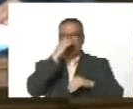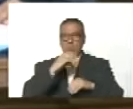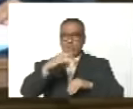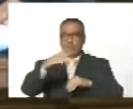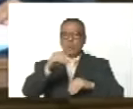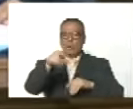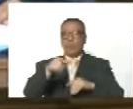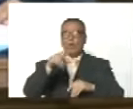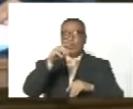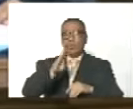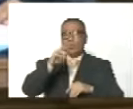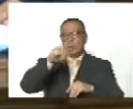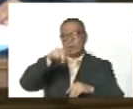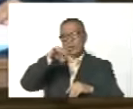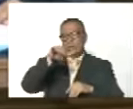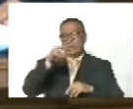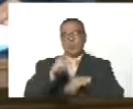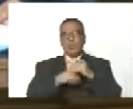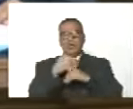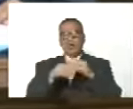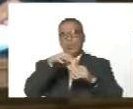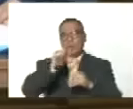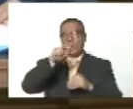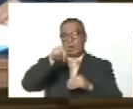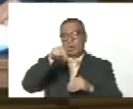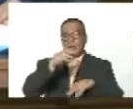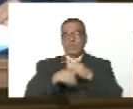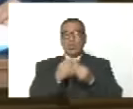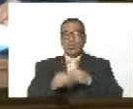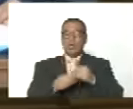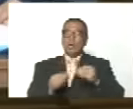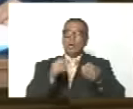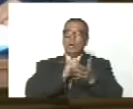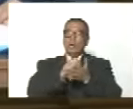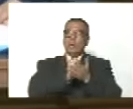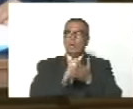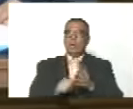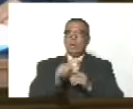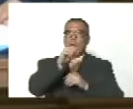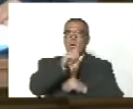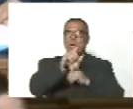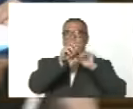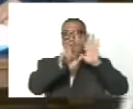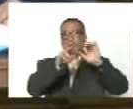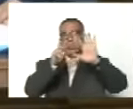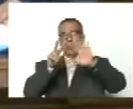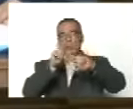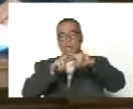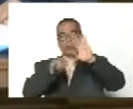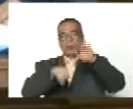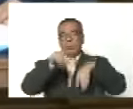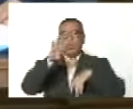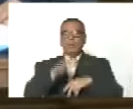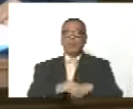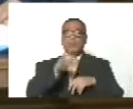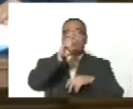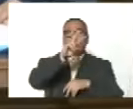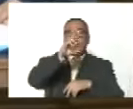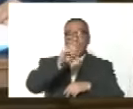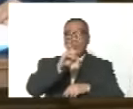el Estado de Brunei Darussalam, de acuerdo a lo consagrado en los artículos 187, numeral 14